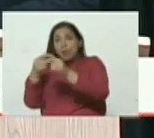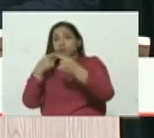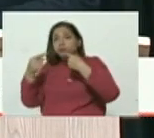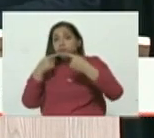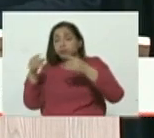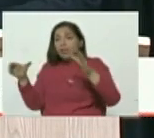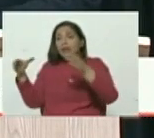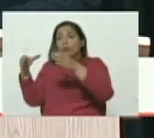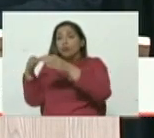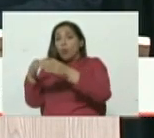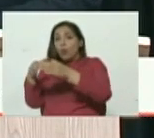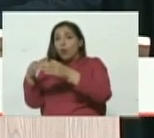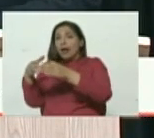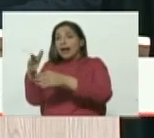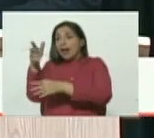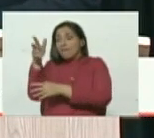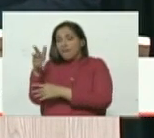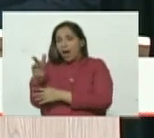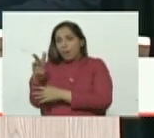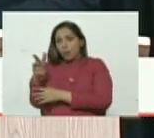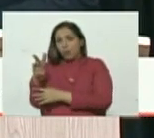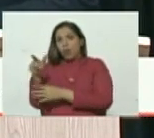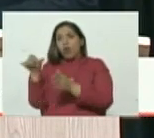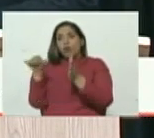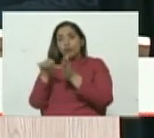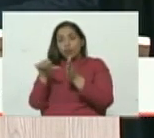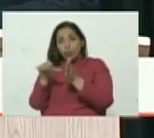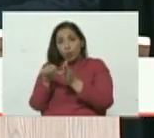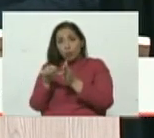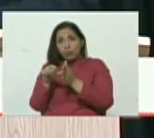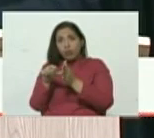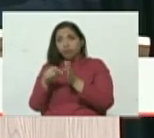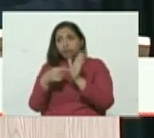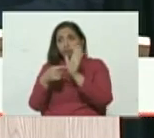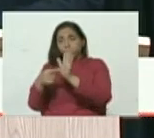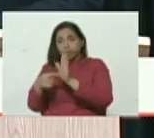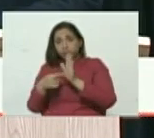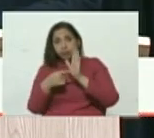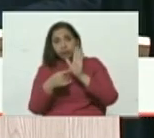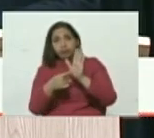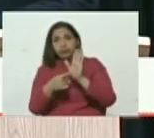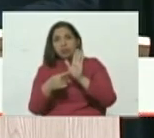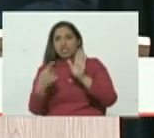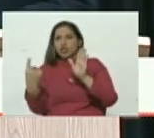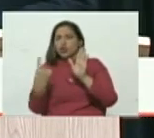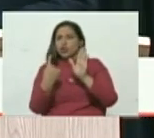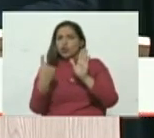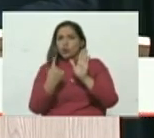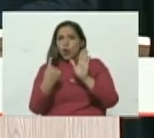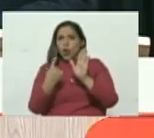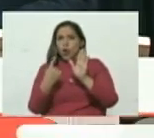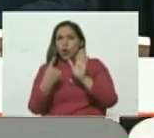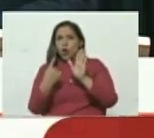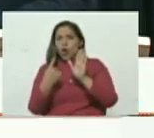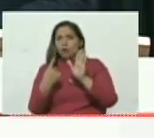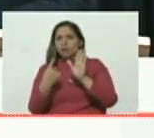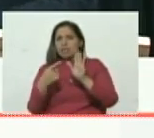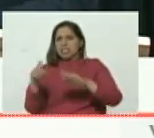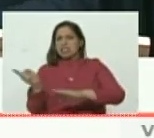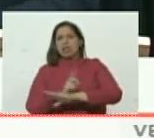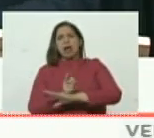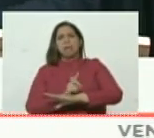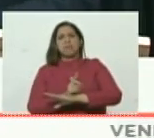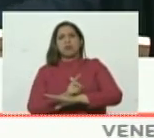grabamos donde alias Cheo dice que de un solo golpe van a asesinar 50 o